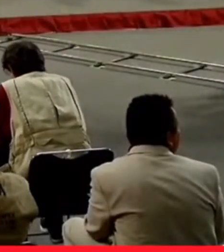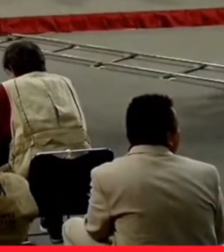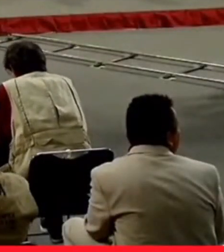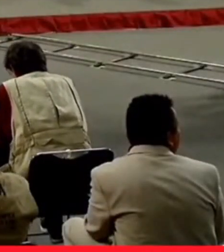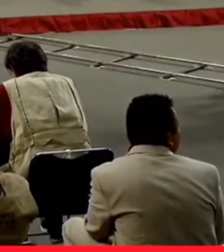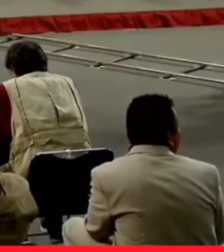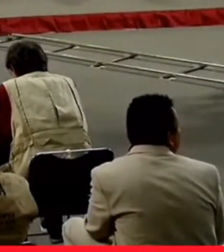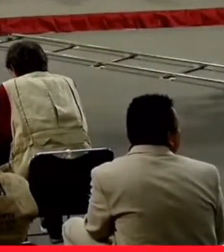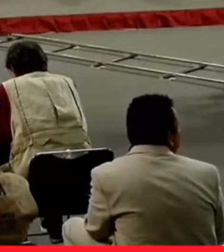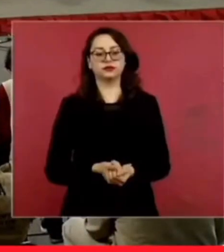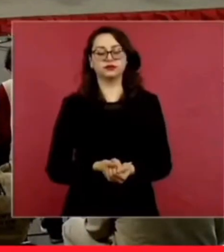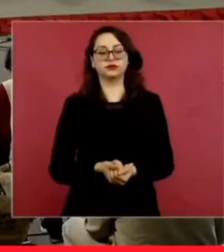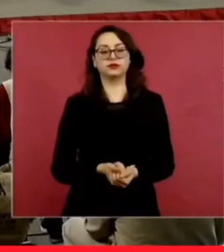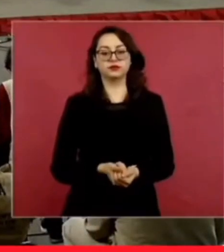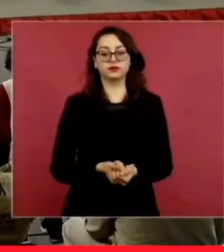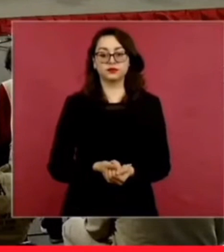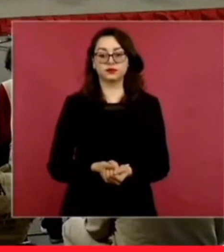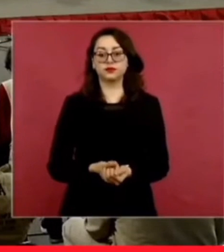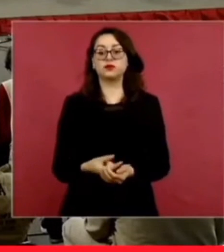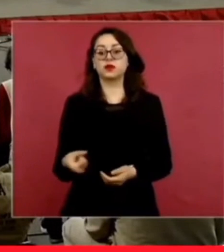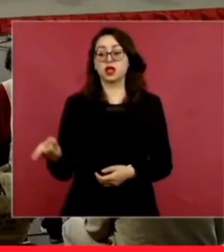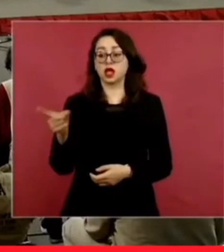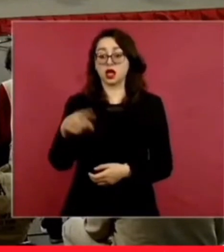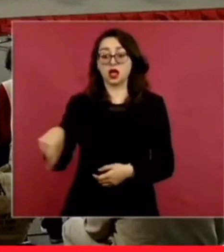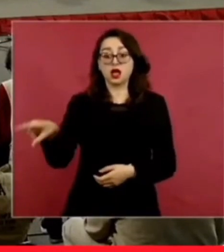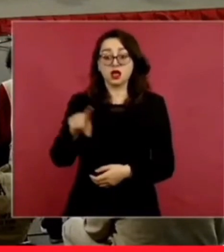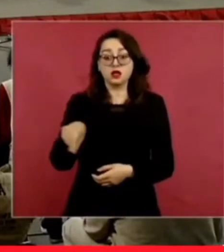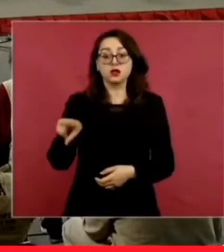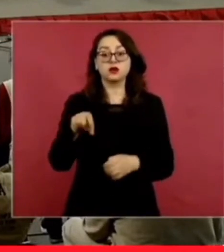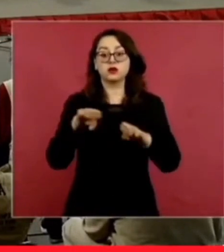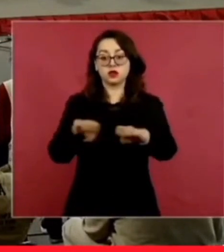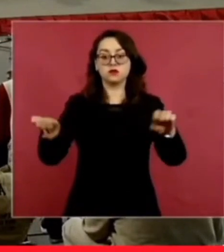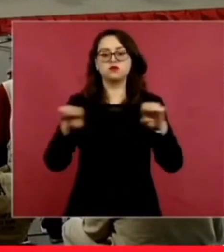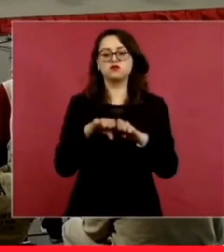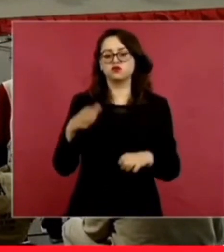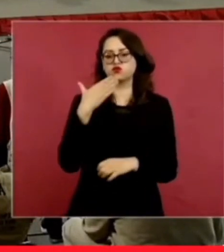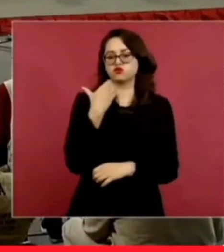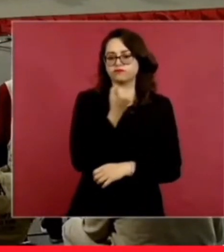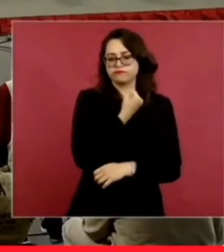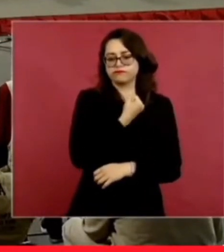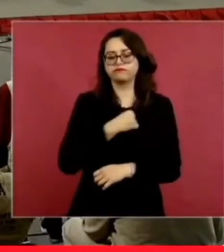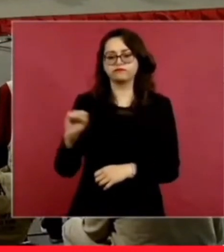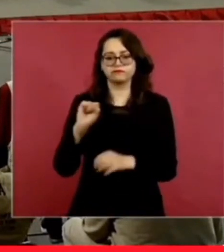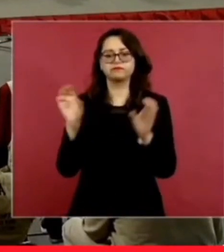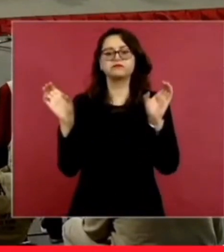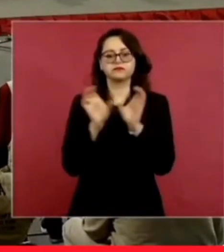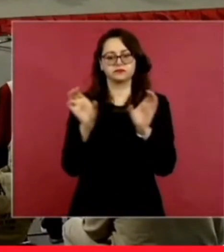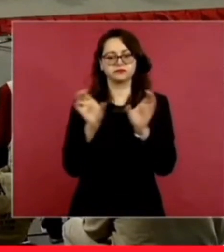les da una expertise en sus laboratorios, pero también al personal.